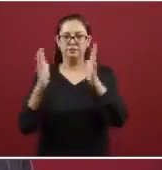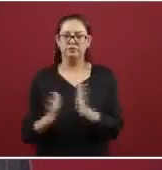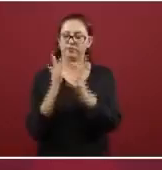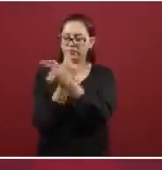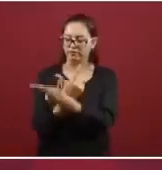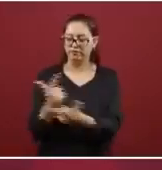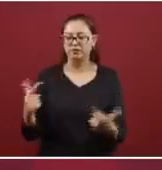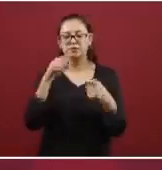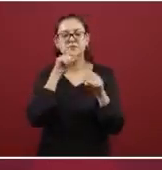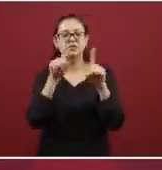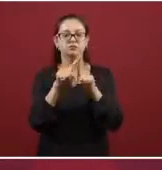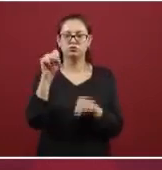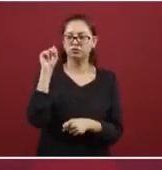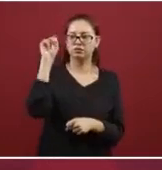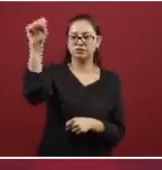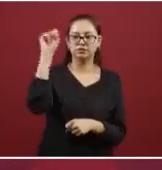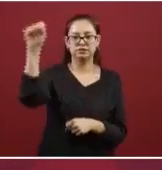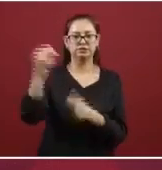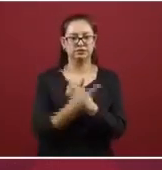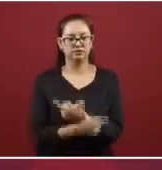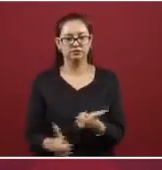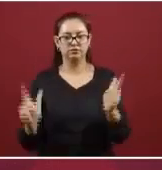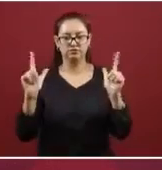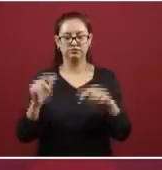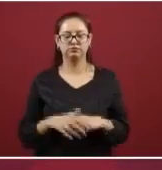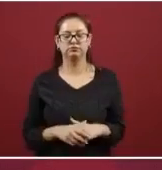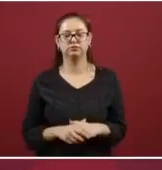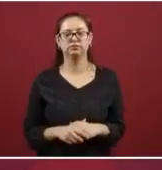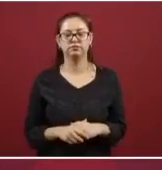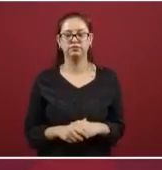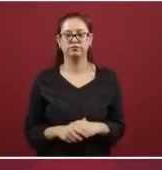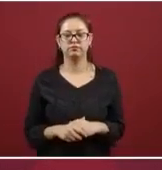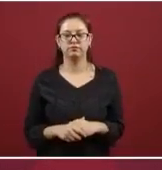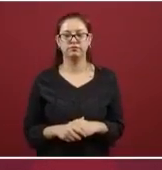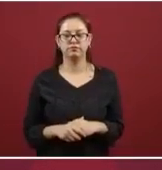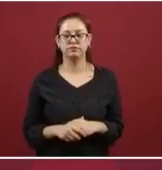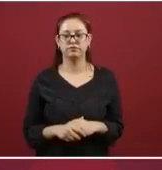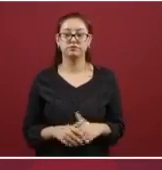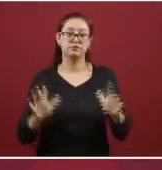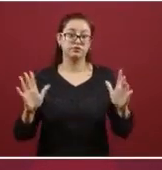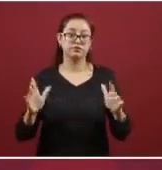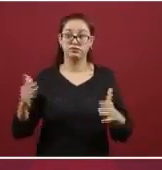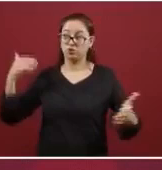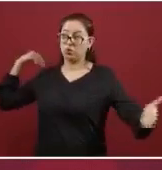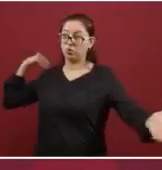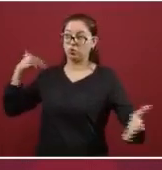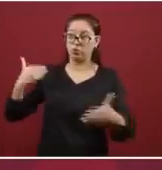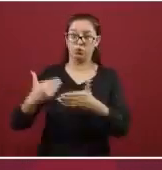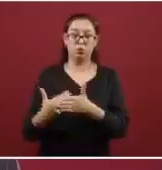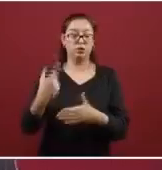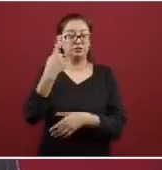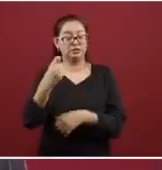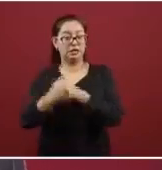sindical. Con ese sistema tuvimos una buena protección de los trabajadores durante gran parte del siglo pasado, de los